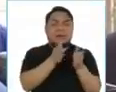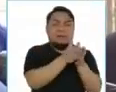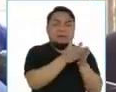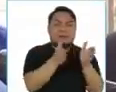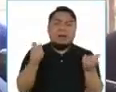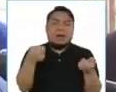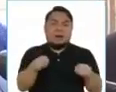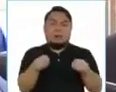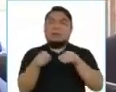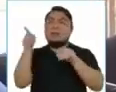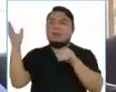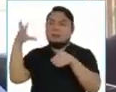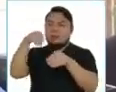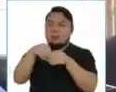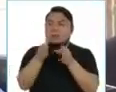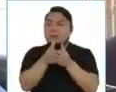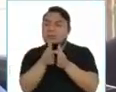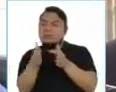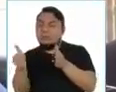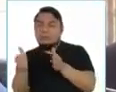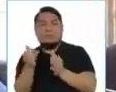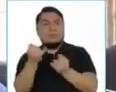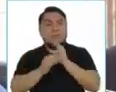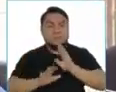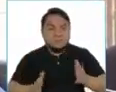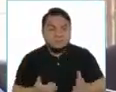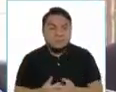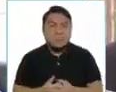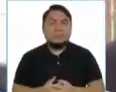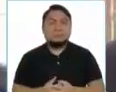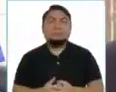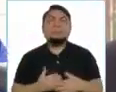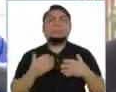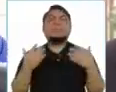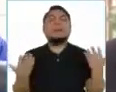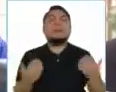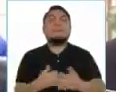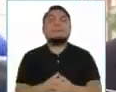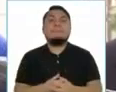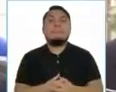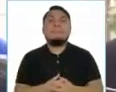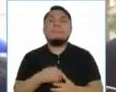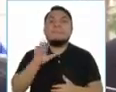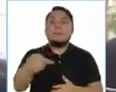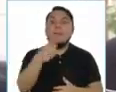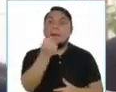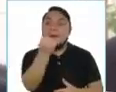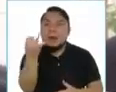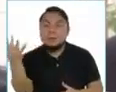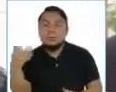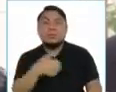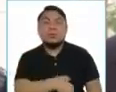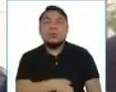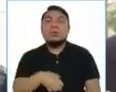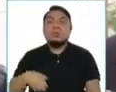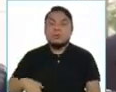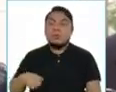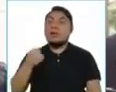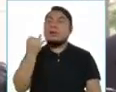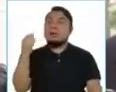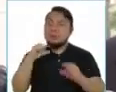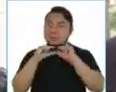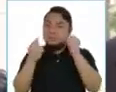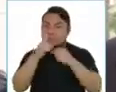de los congresistas disueltos. Sin embargo, hay algunos congresistas, algunos